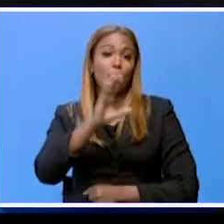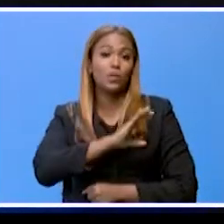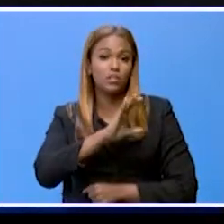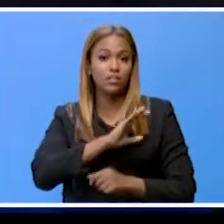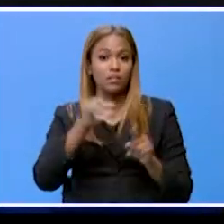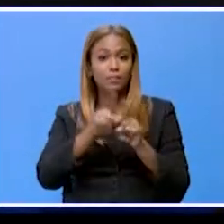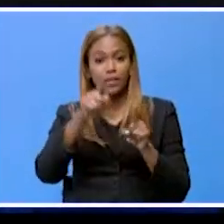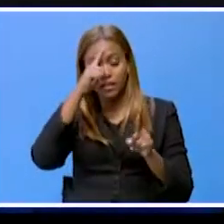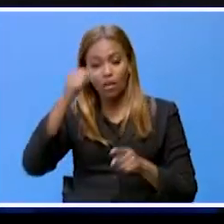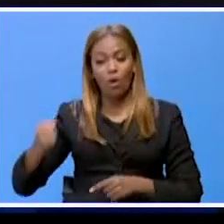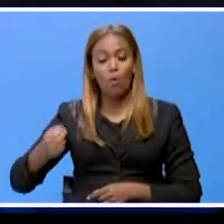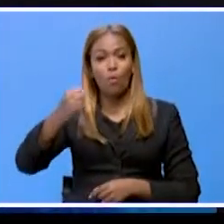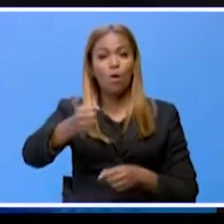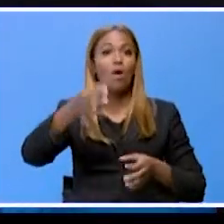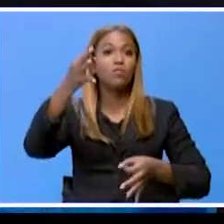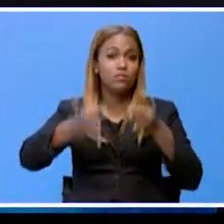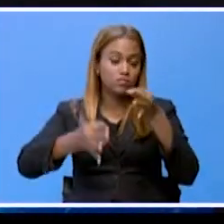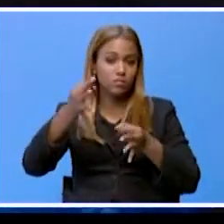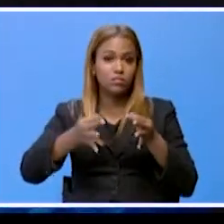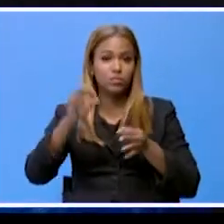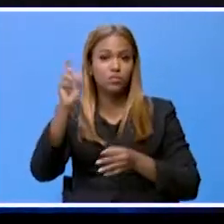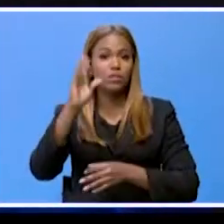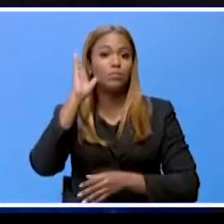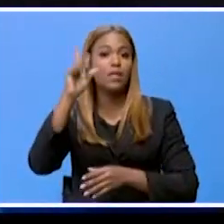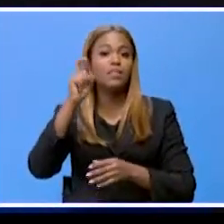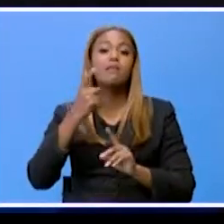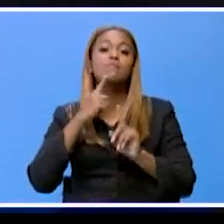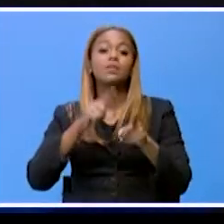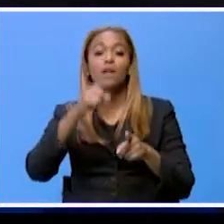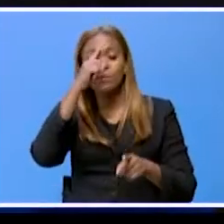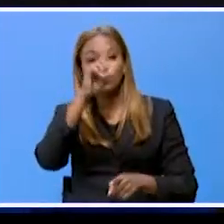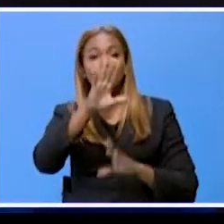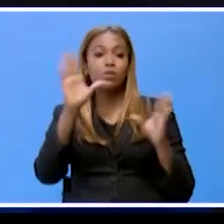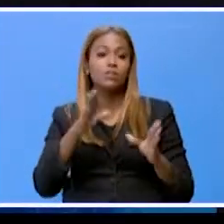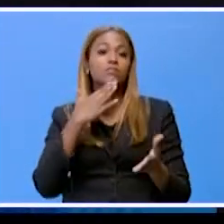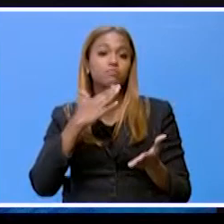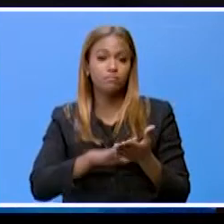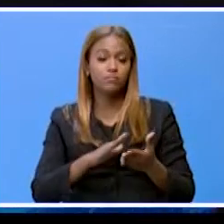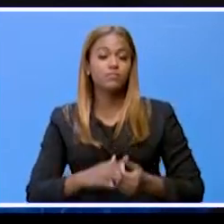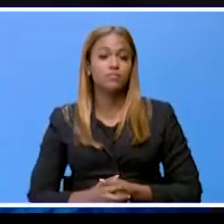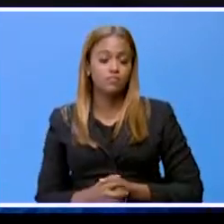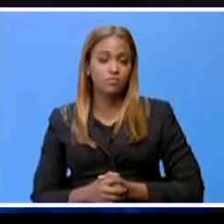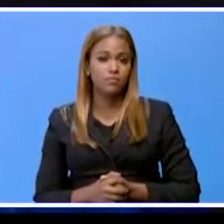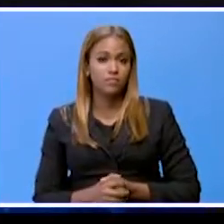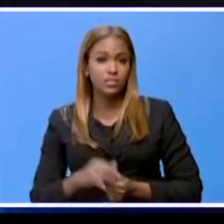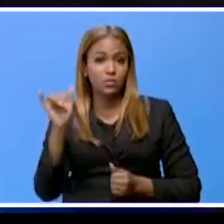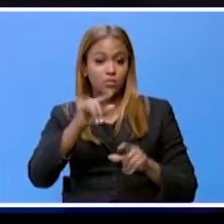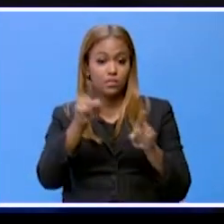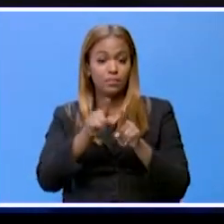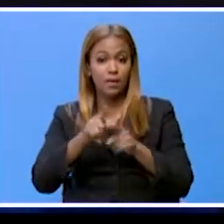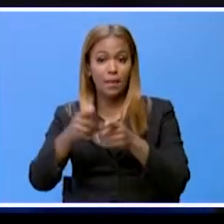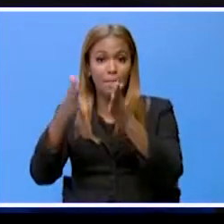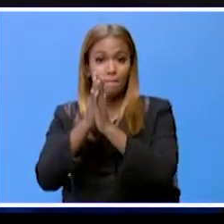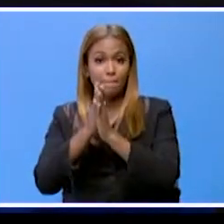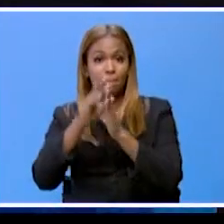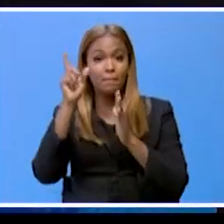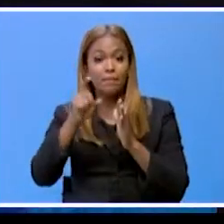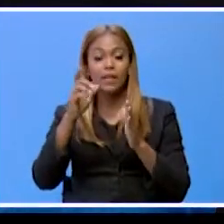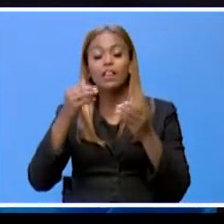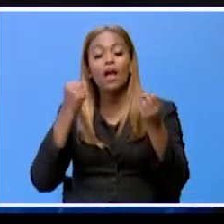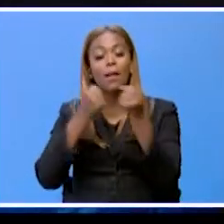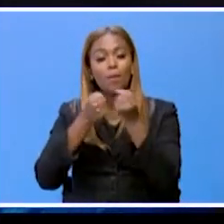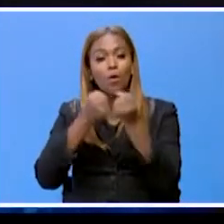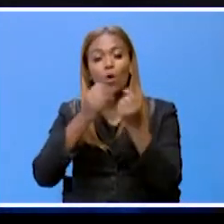para que sean enviados a la justicia, donde deberán responder por sus actos. Y también le he pedido que preste todo el